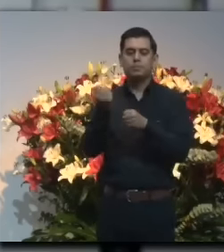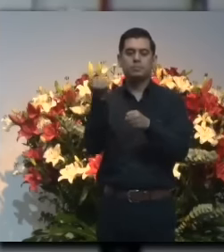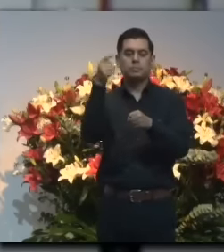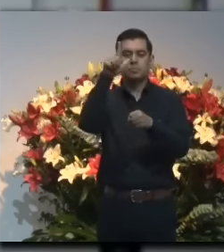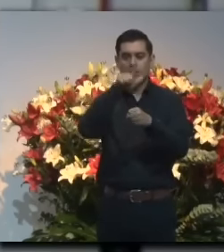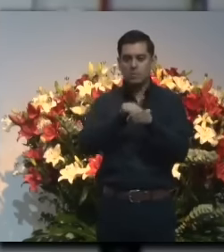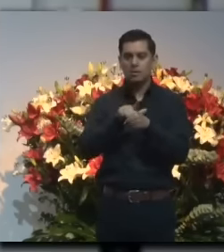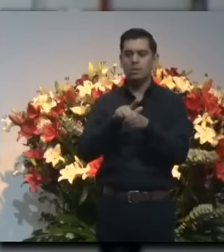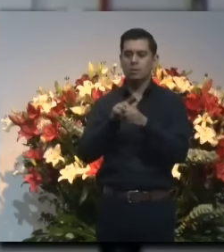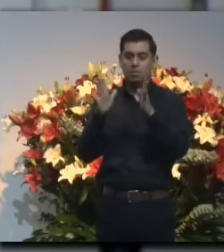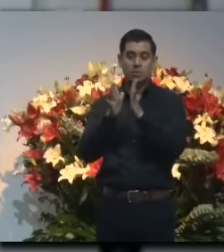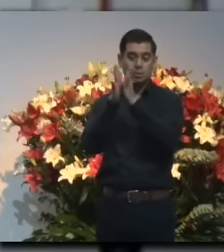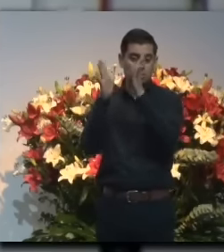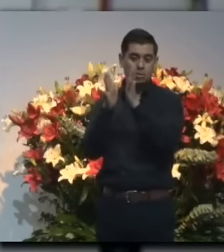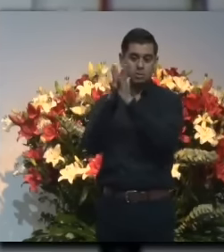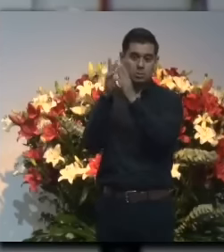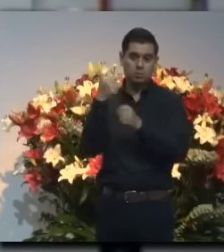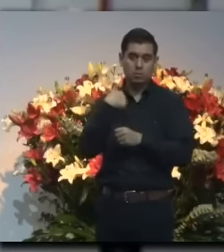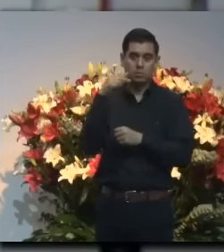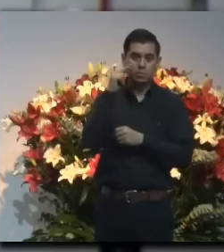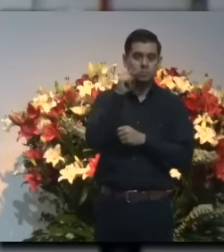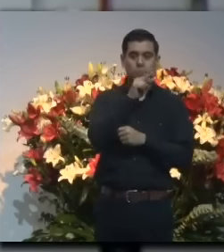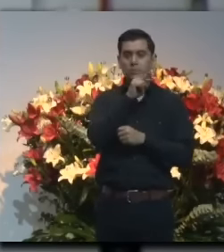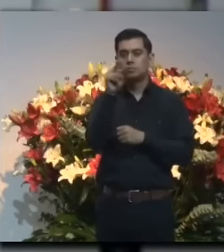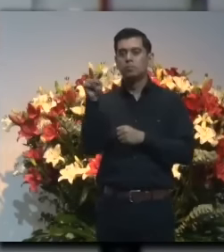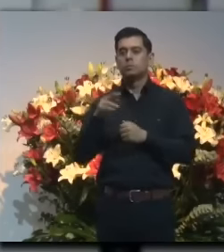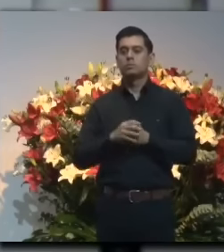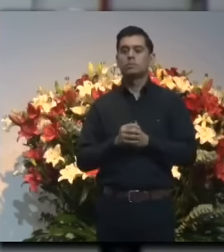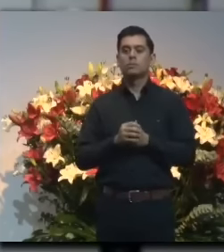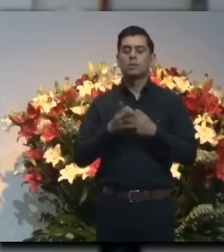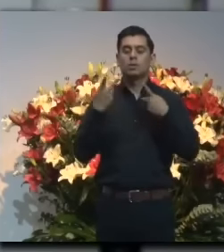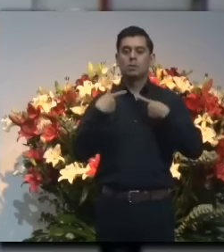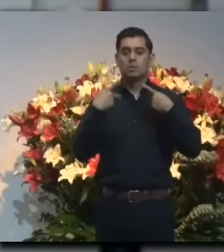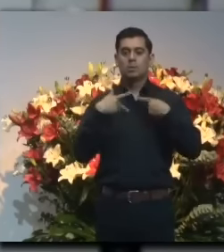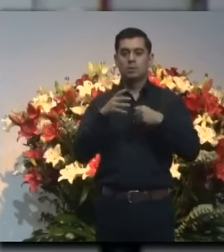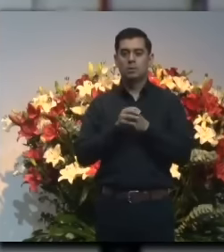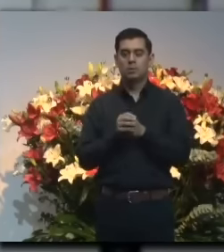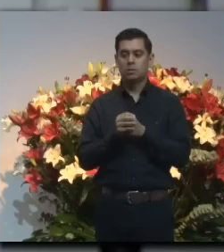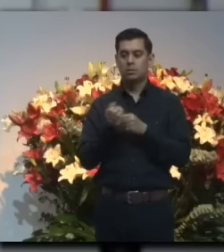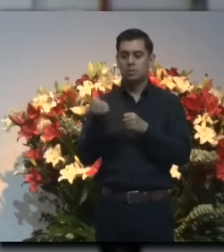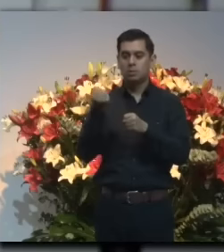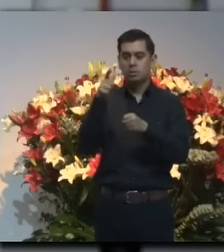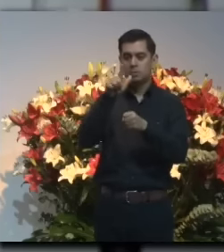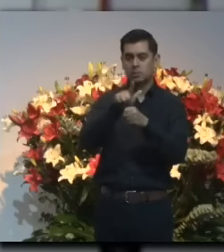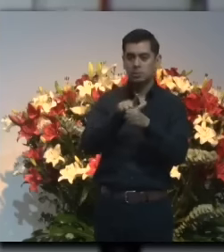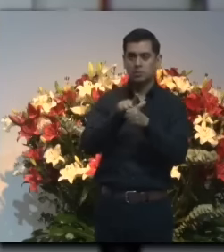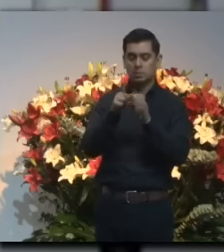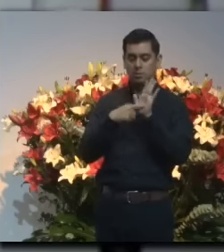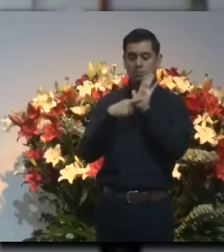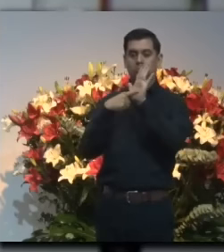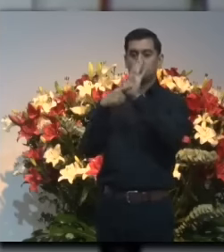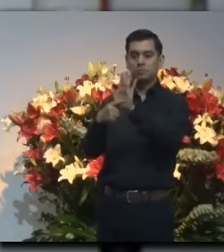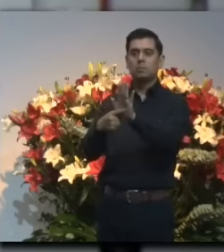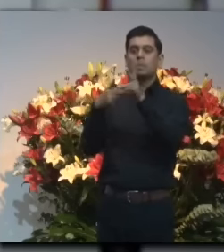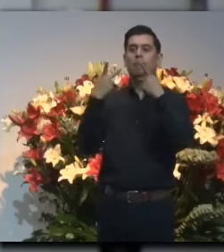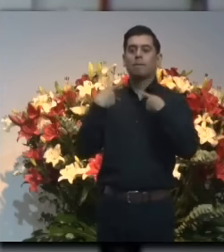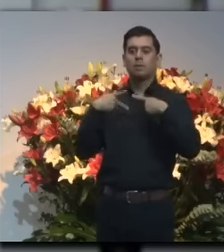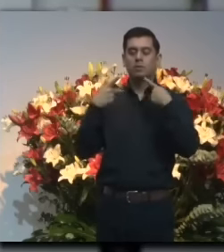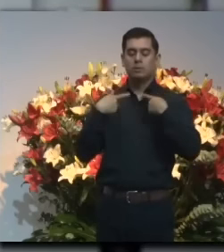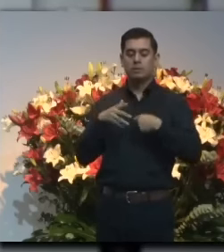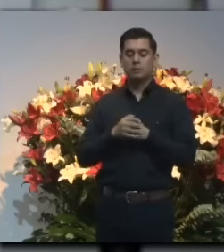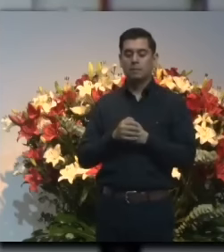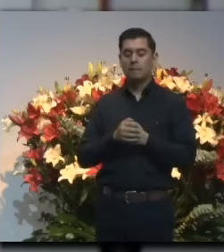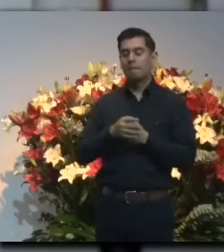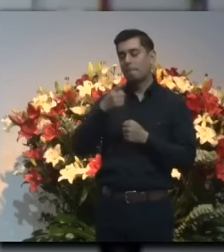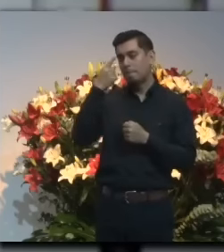participando. Ahí es a donde veo a los ciudadanos proponiendo a estos personajes y obviamente pasando